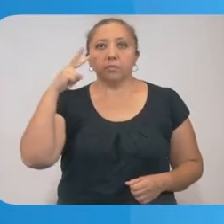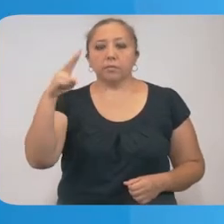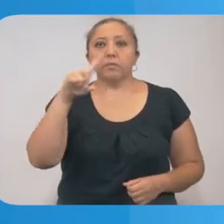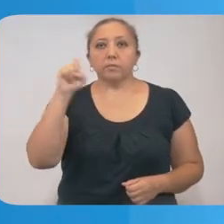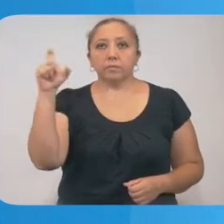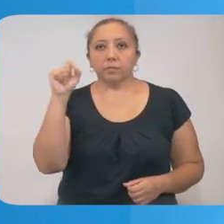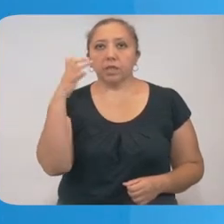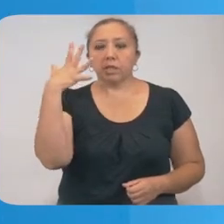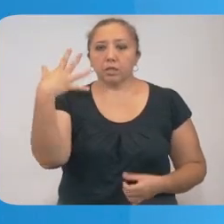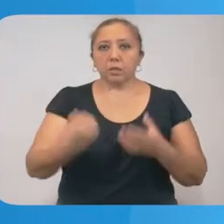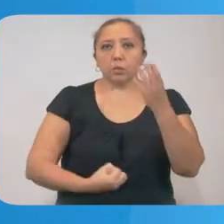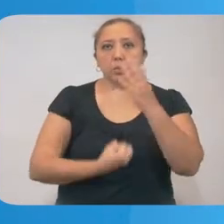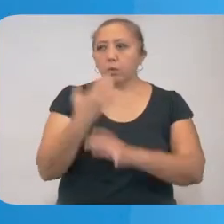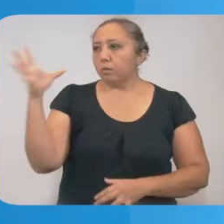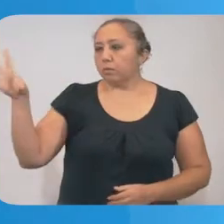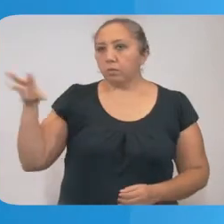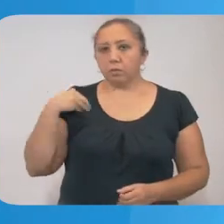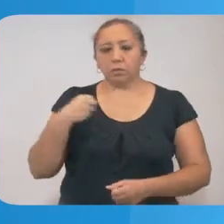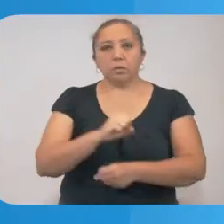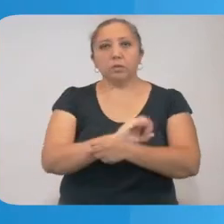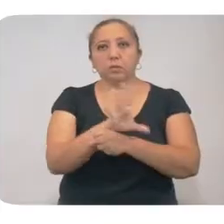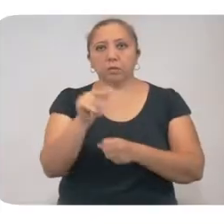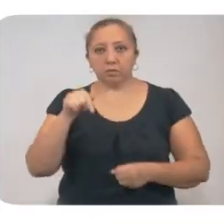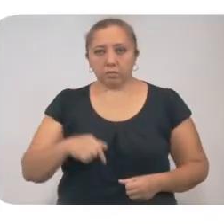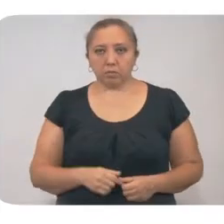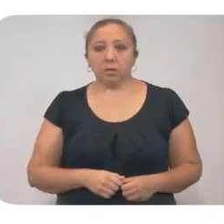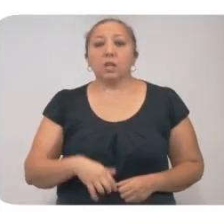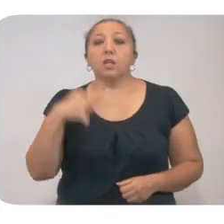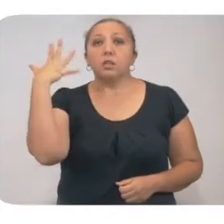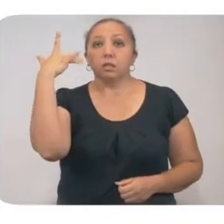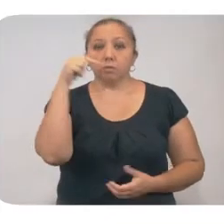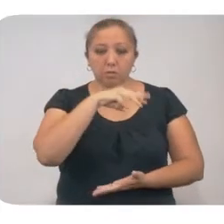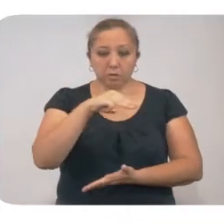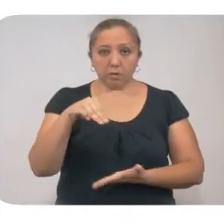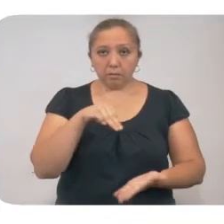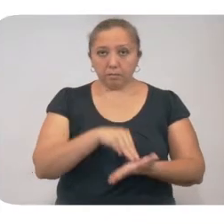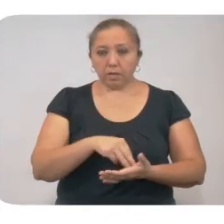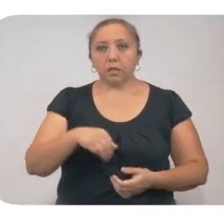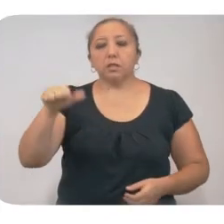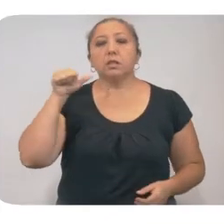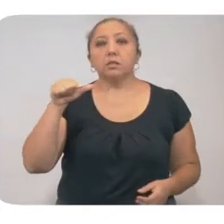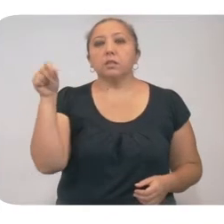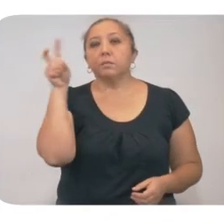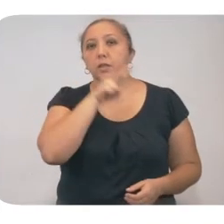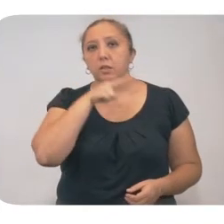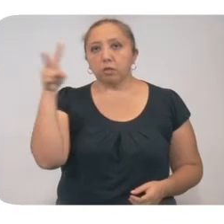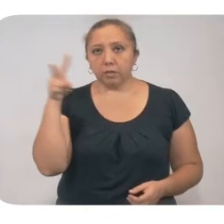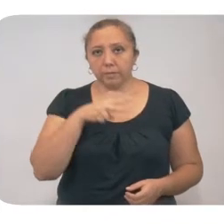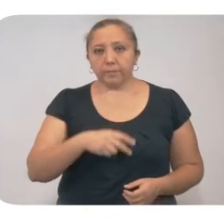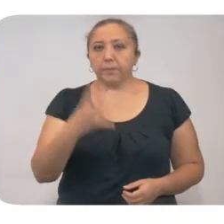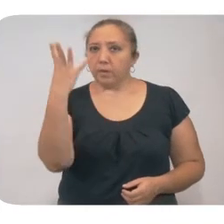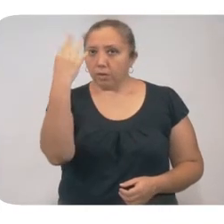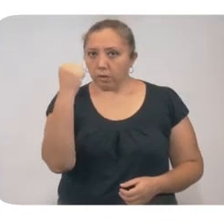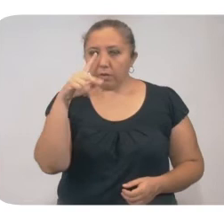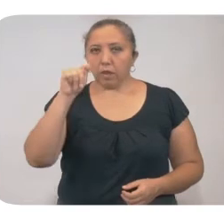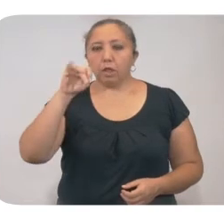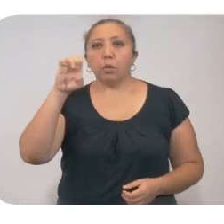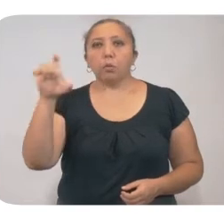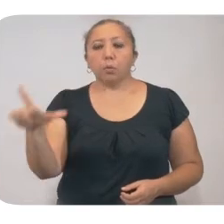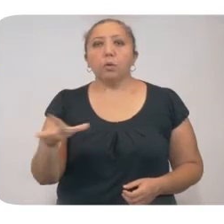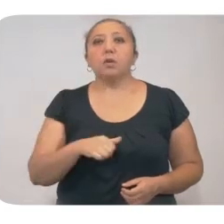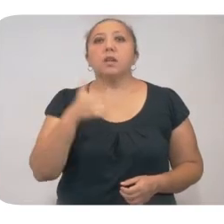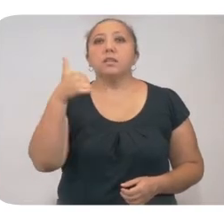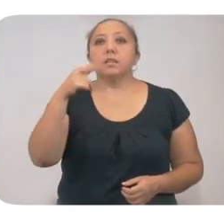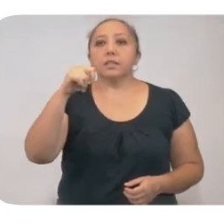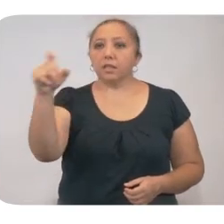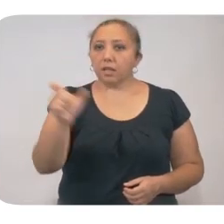detectaron 125 nuevos contagios de coronavirus, 50 en Mérida, 16 en Valladolid, 9 en Ticul,